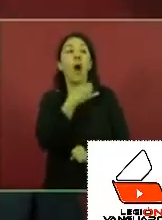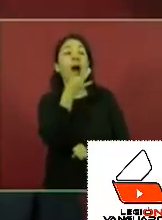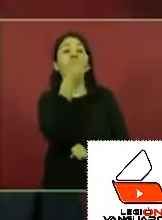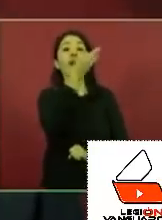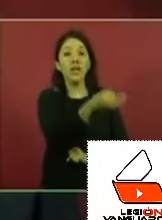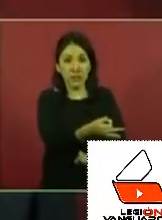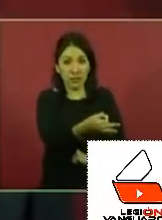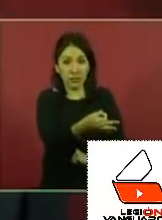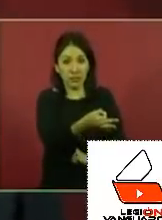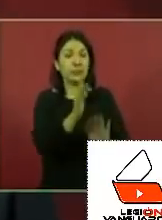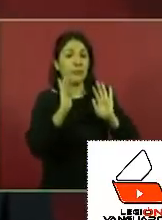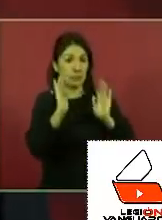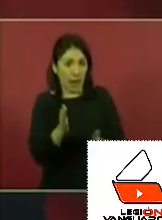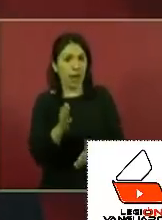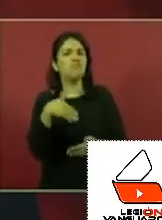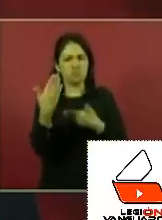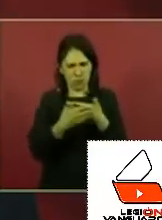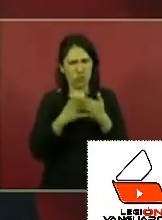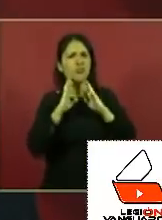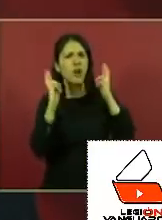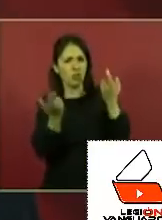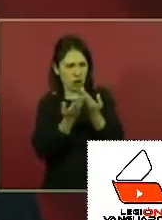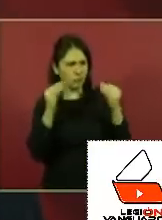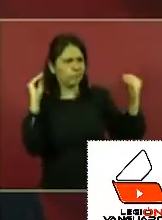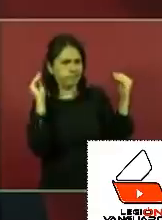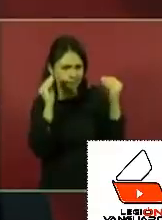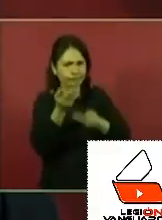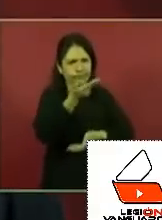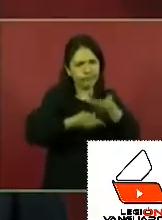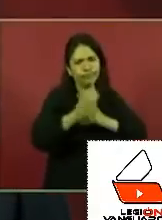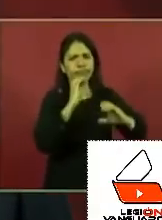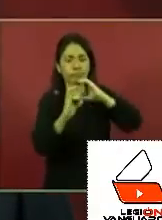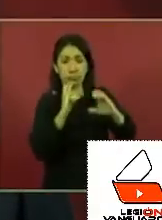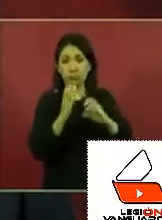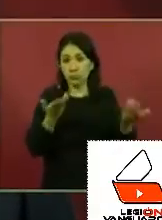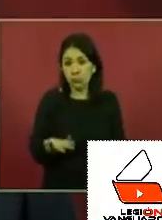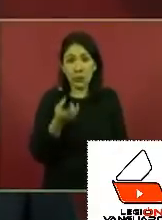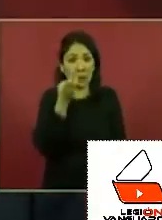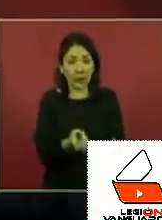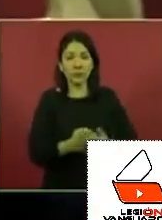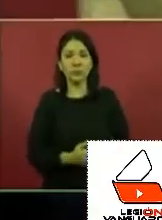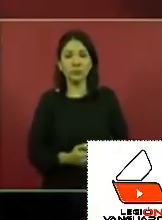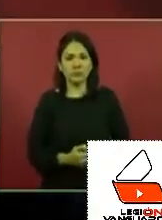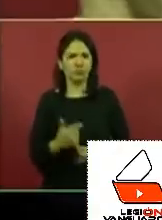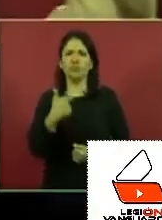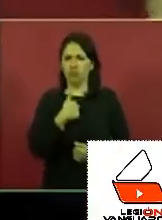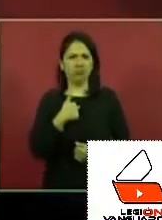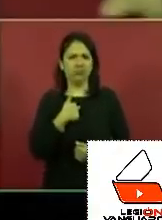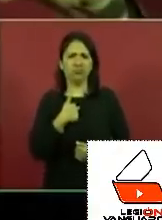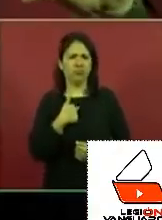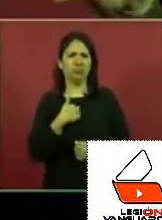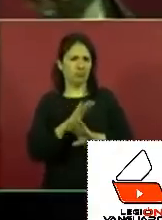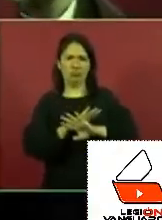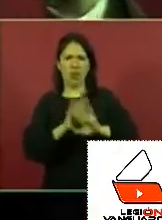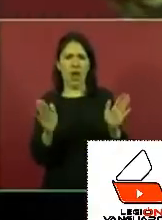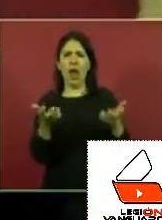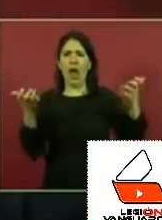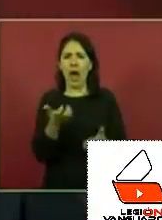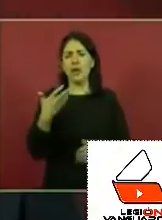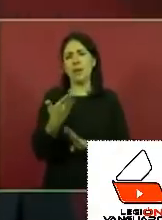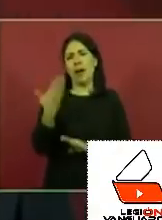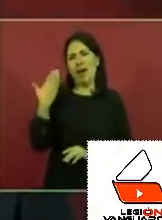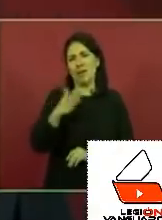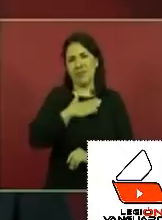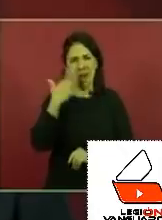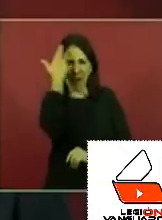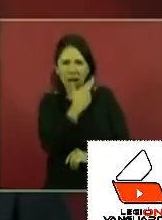A sentarnos Al diálogo Estoy Terminando De hacer El análisis